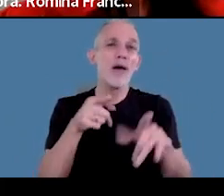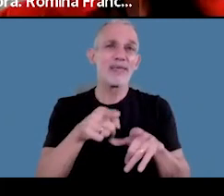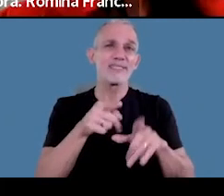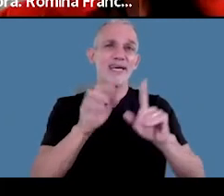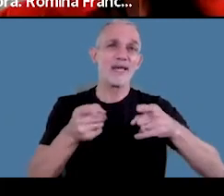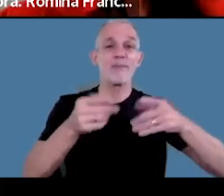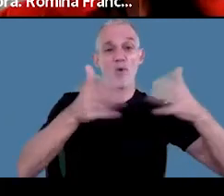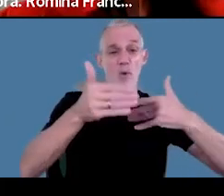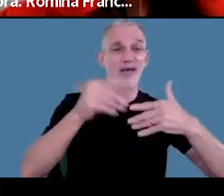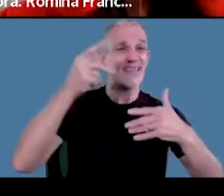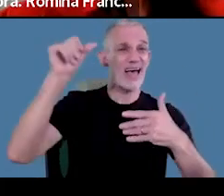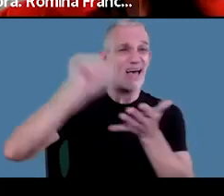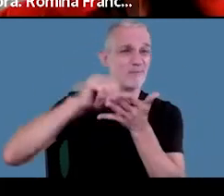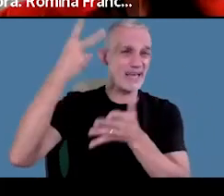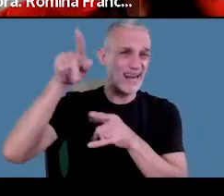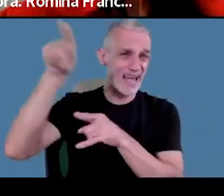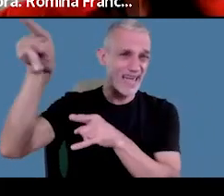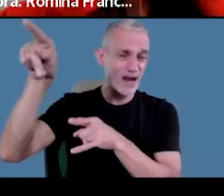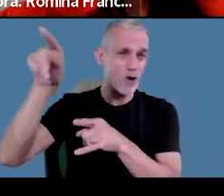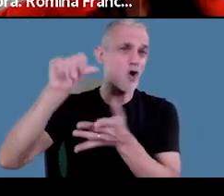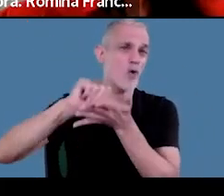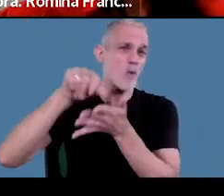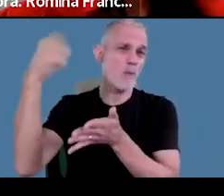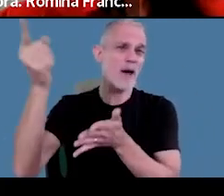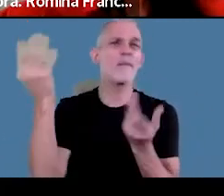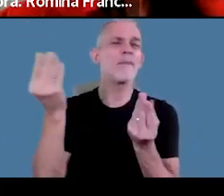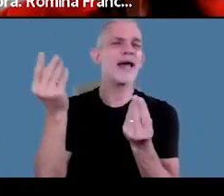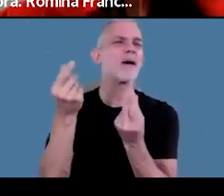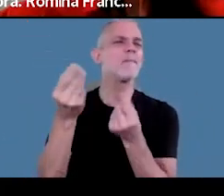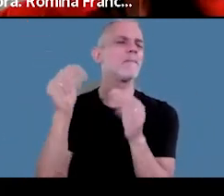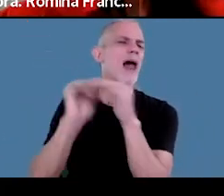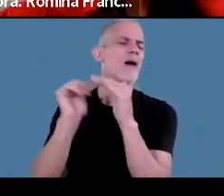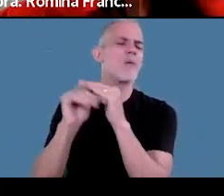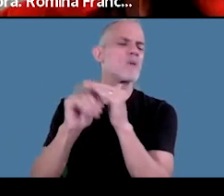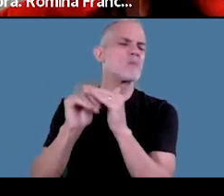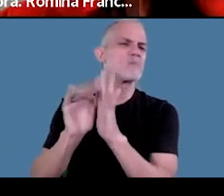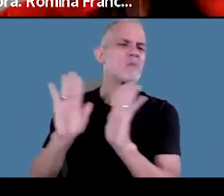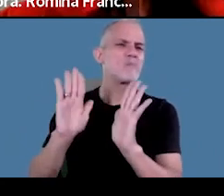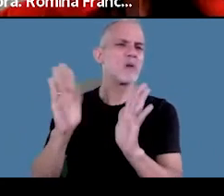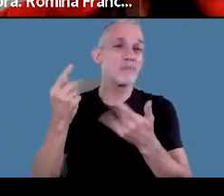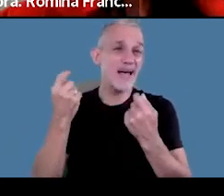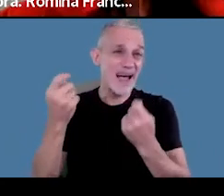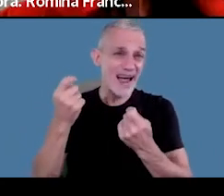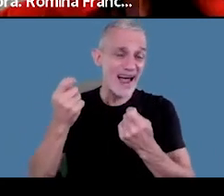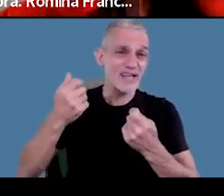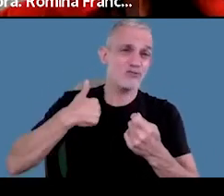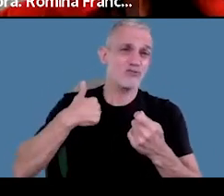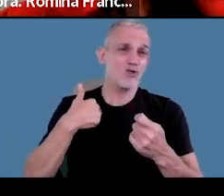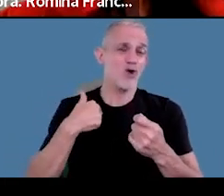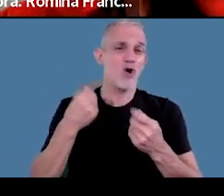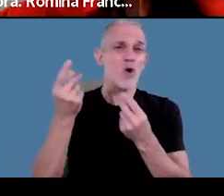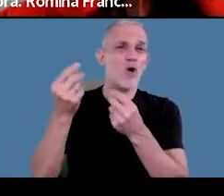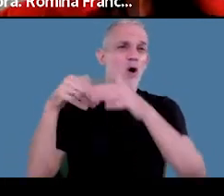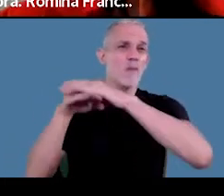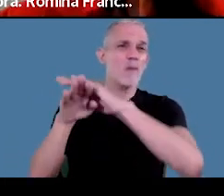una cuenta en el exterior, pero en ese caso va a ser para atesoramiento, que no me genera un atesoramiento